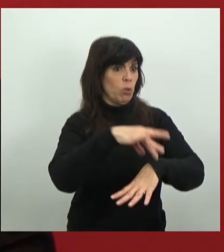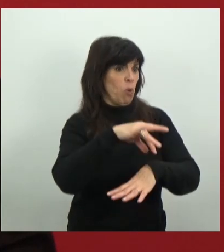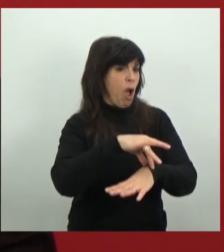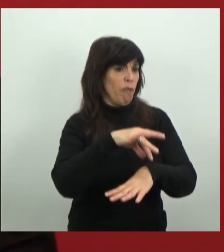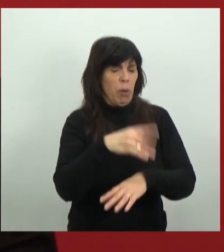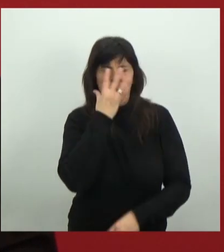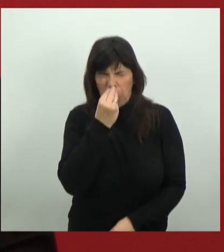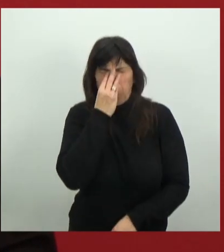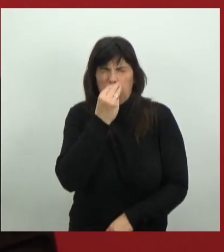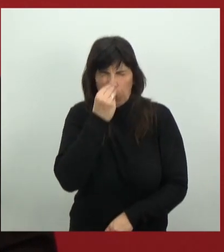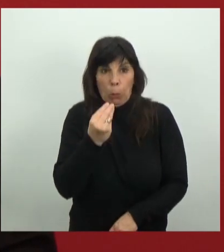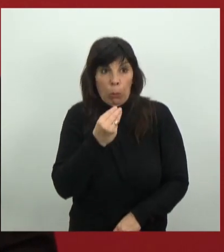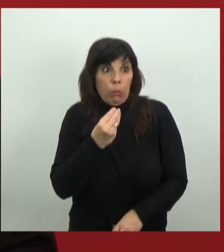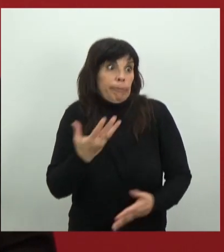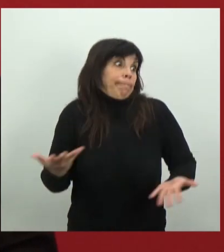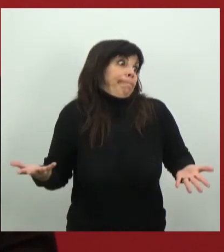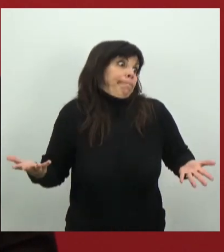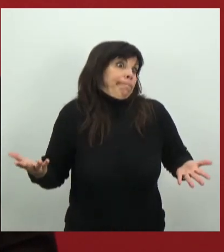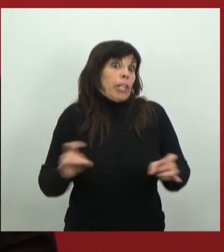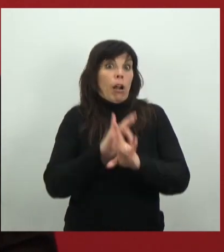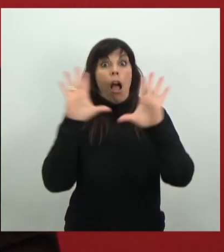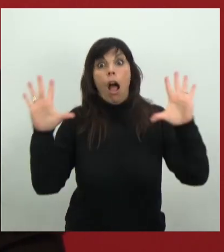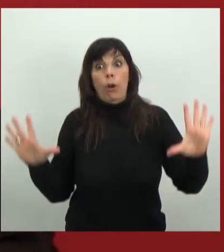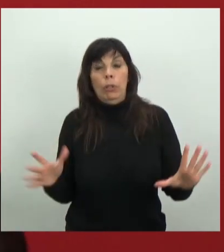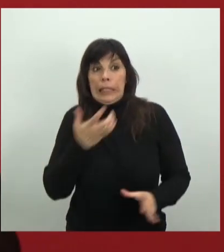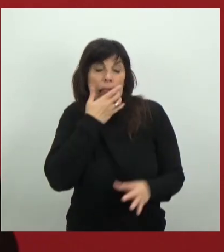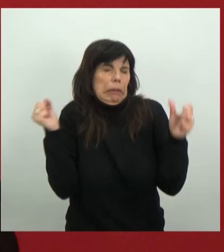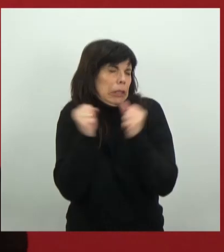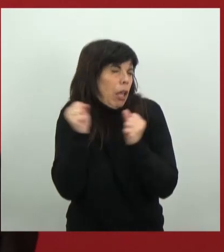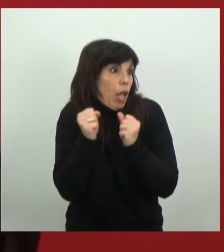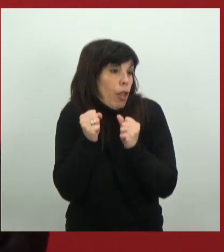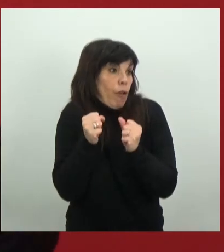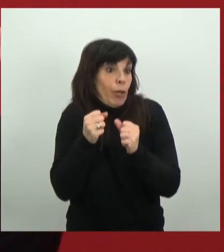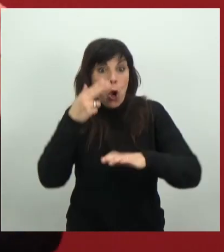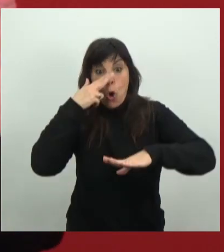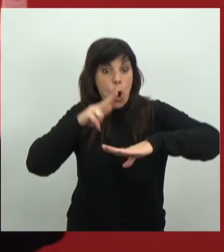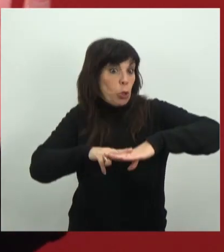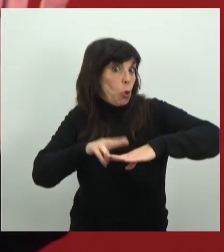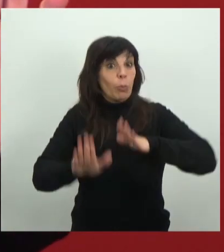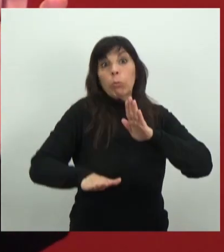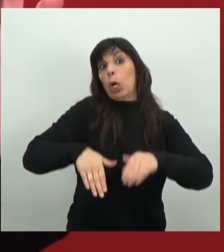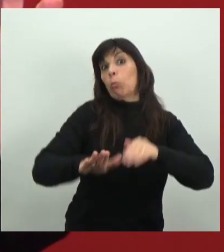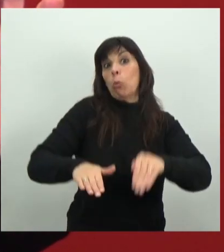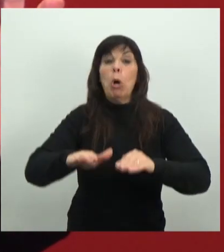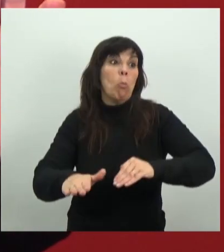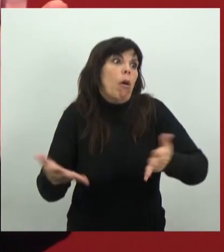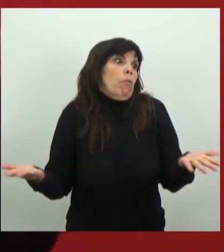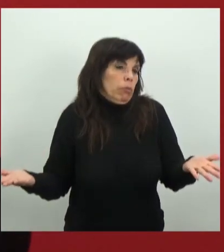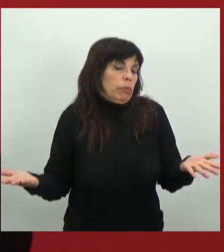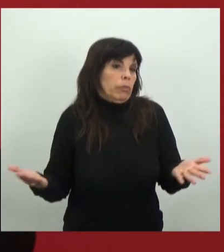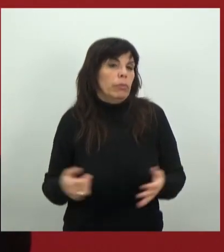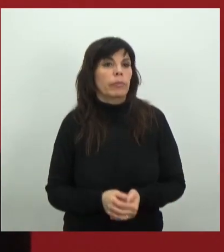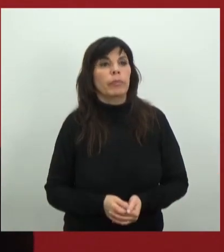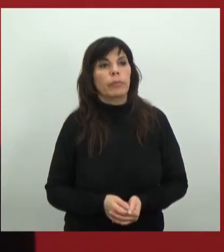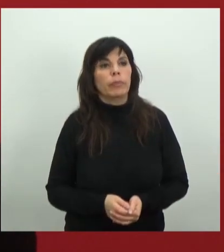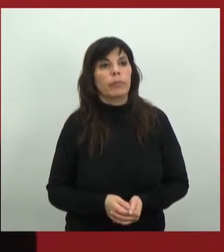no hay otra palabra. ¿Comprendes? No confundas lo que es una enfermedad